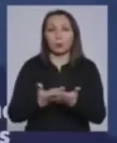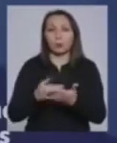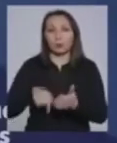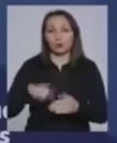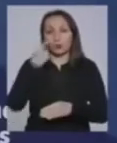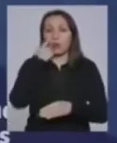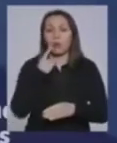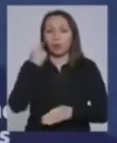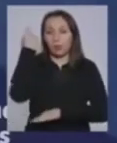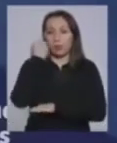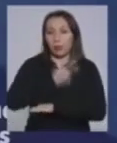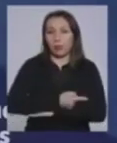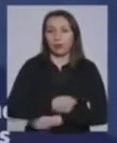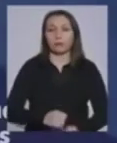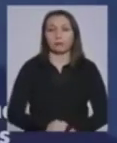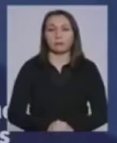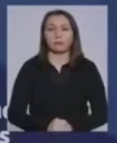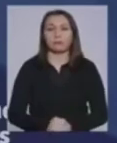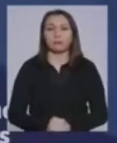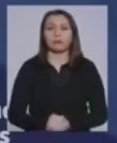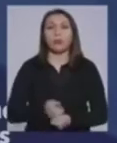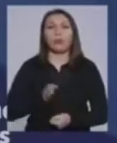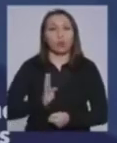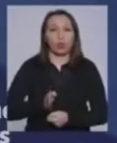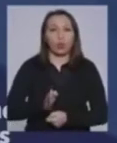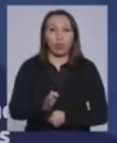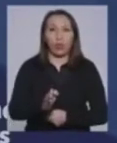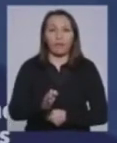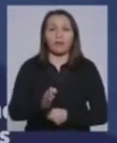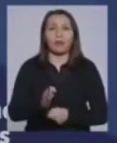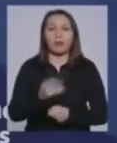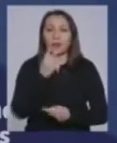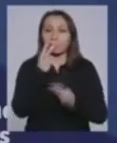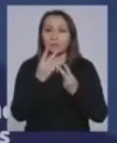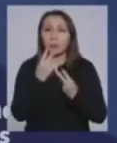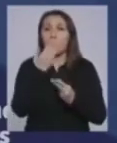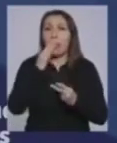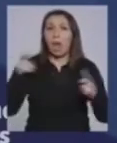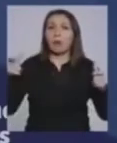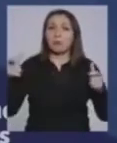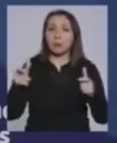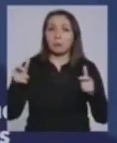día. Se mantiene la incipiente mejoría,